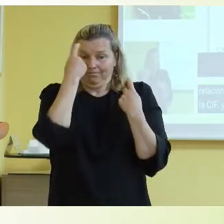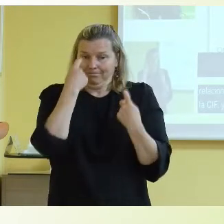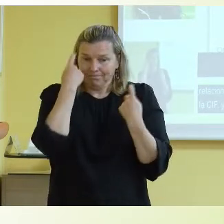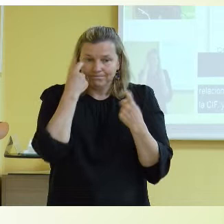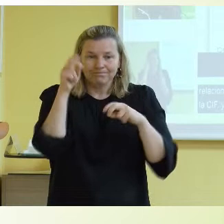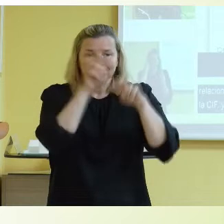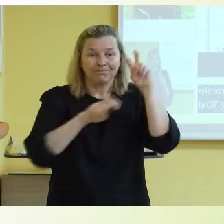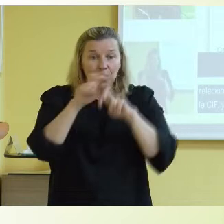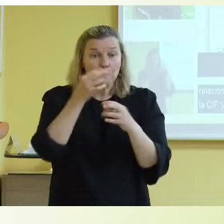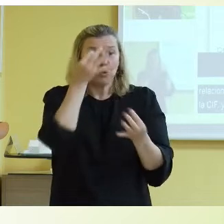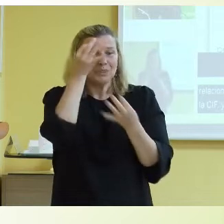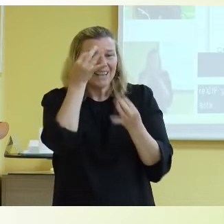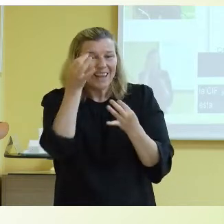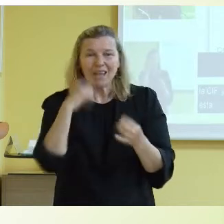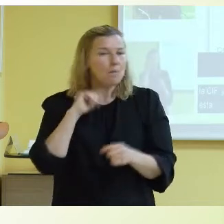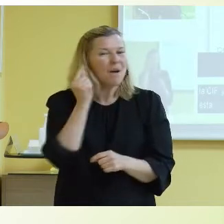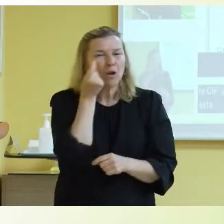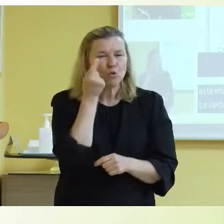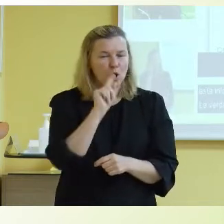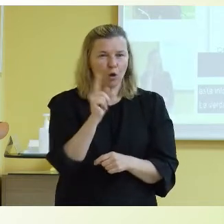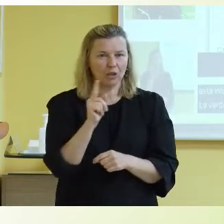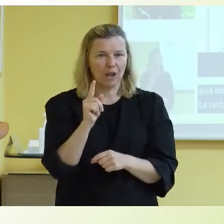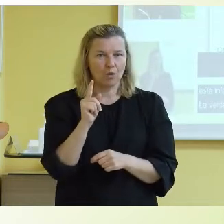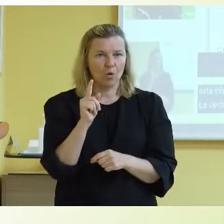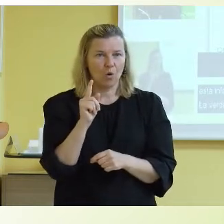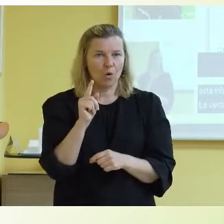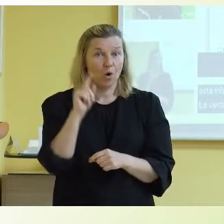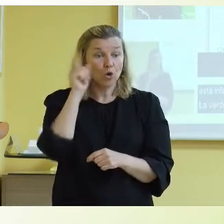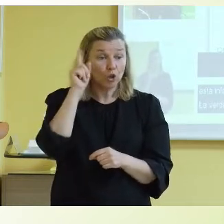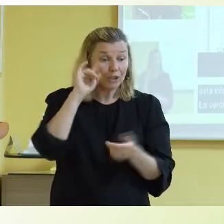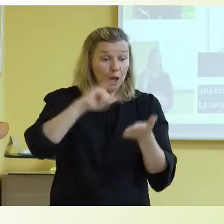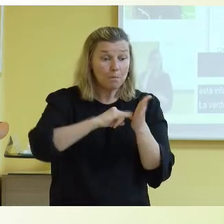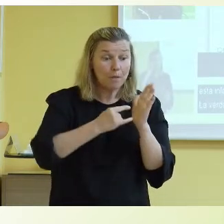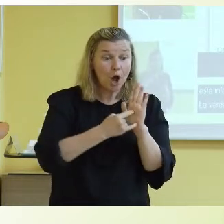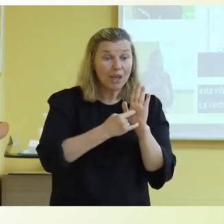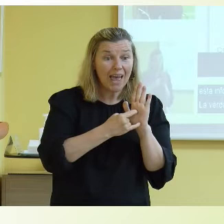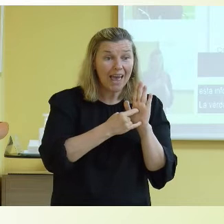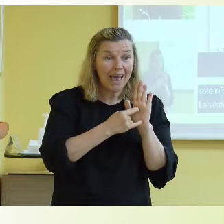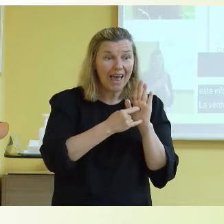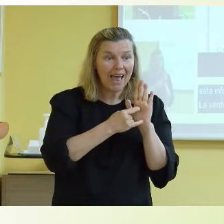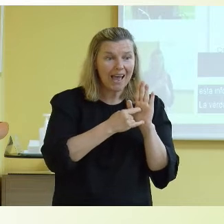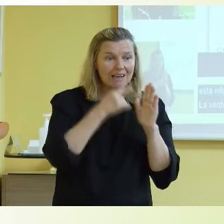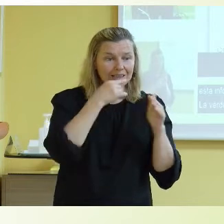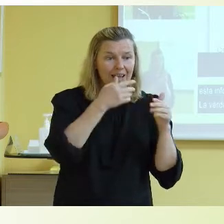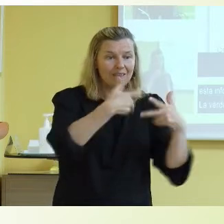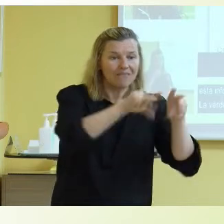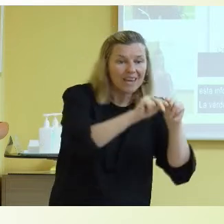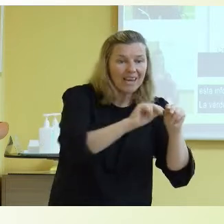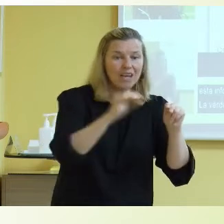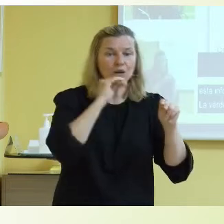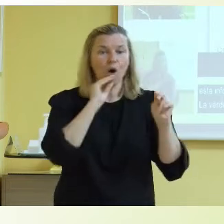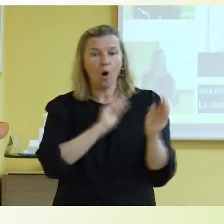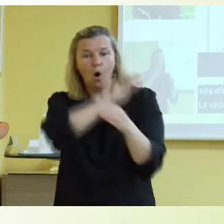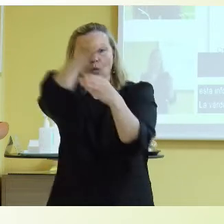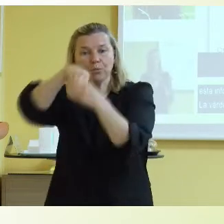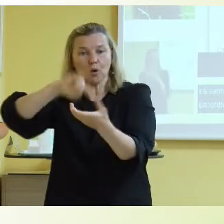algún detalle de esto y no lo he encontrado. No sé si es que el proyecto lo tienen debajo de otro proyecto y yo no he sido capaz de encontrarlo en Internet. Pero